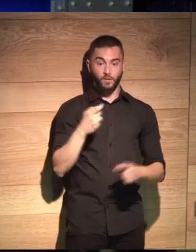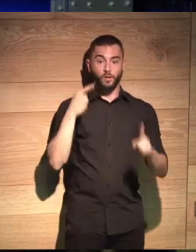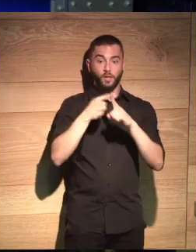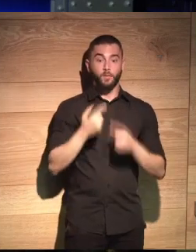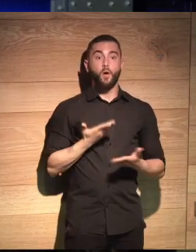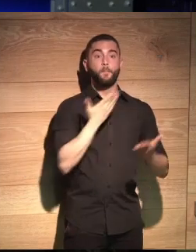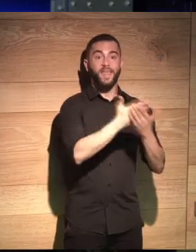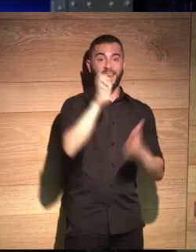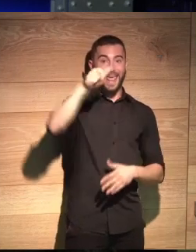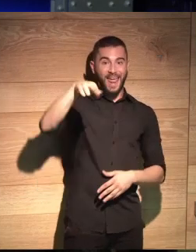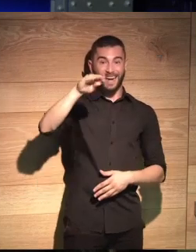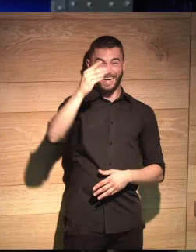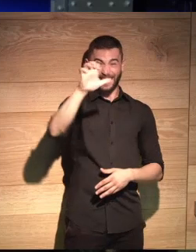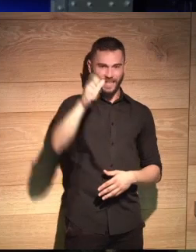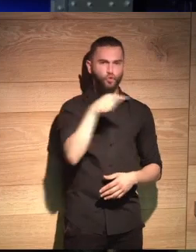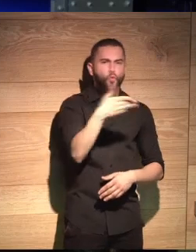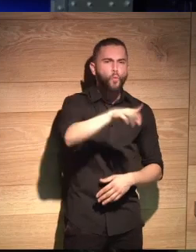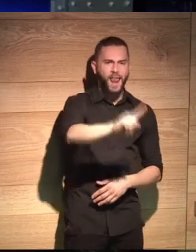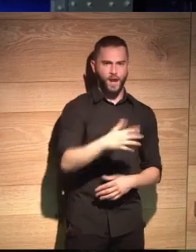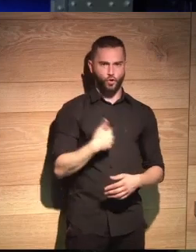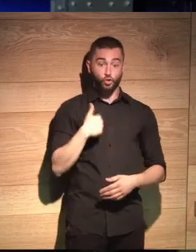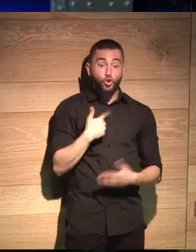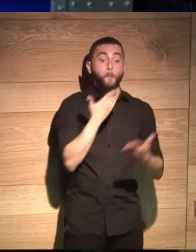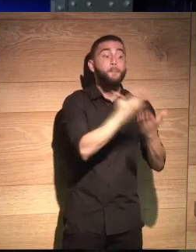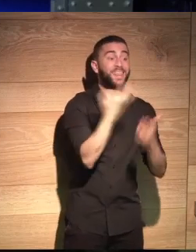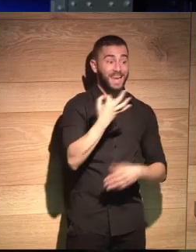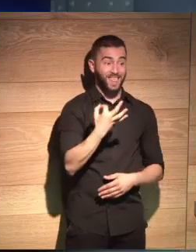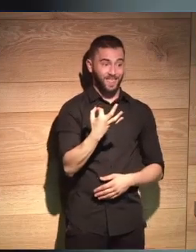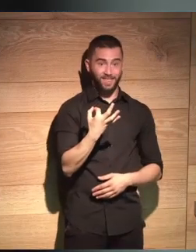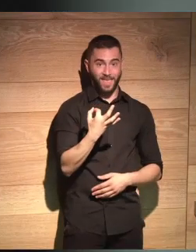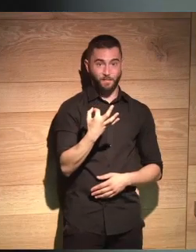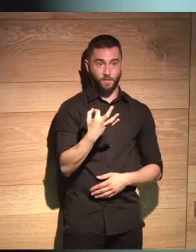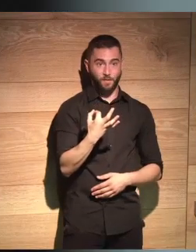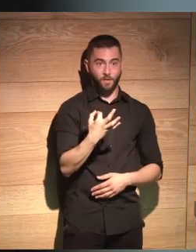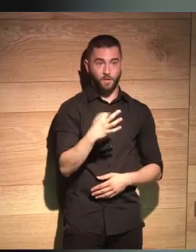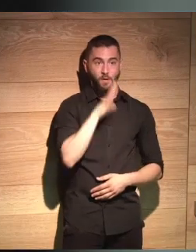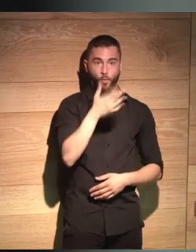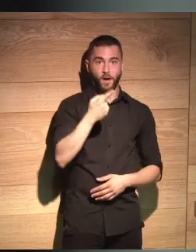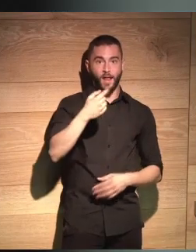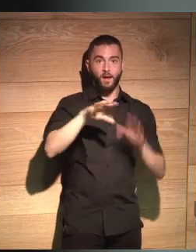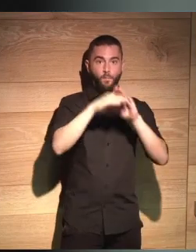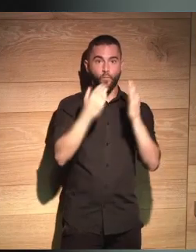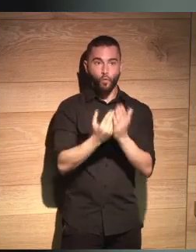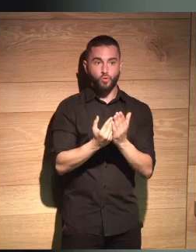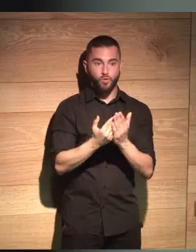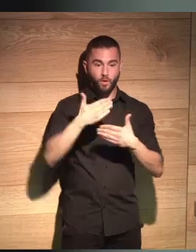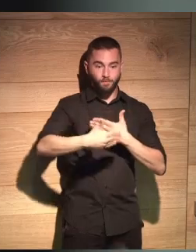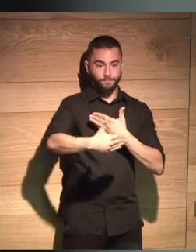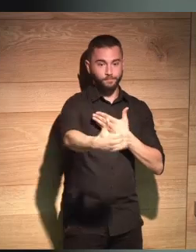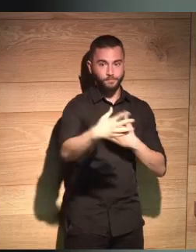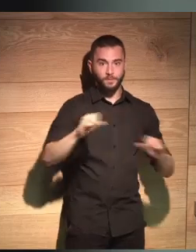Un poco la sensación que tenía es que le tenía que pedir que no se muera, porque si no, con el mundo que nos están dejando, no sé cómo vamos a